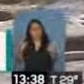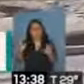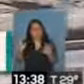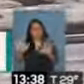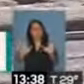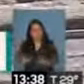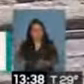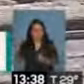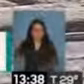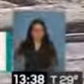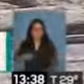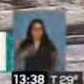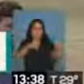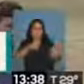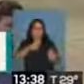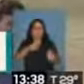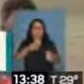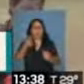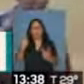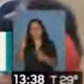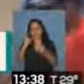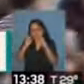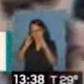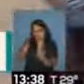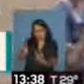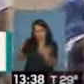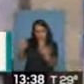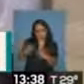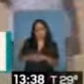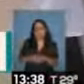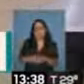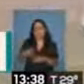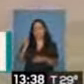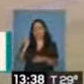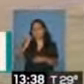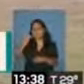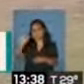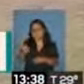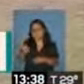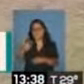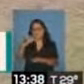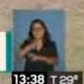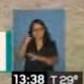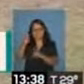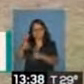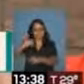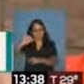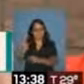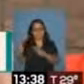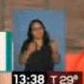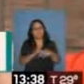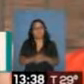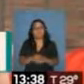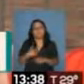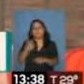gran gestión para para poder atenderlo como corresponde no Quiénes confirmaron su participación de otras provincias y vamos a ver porque